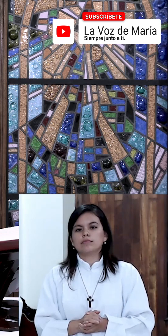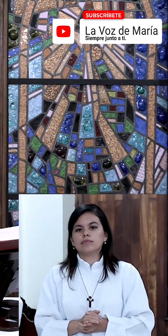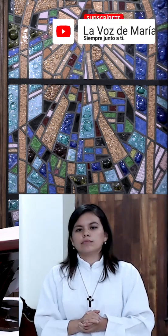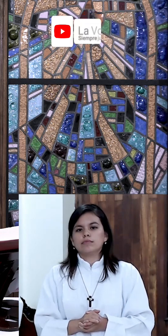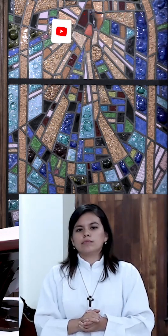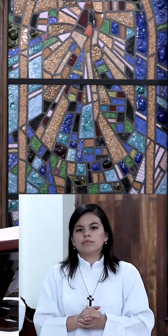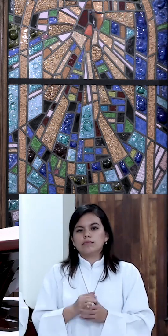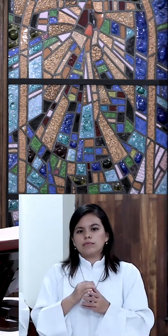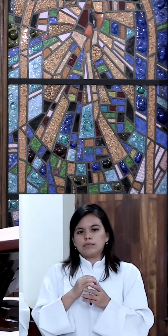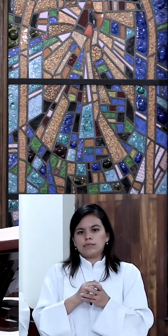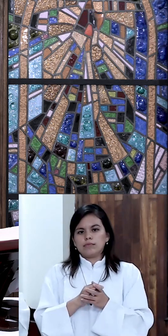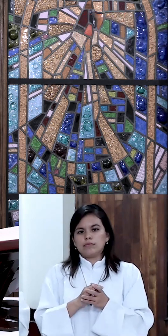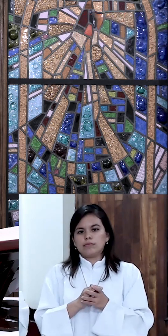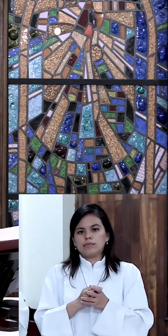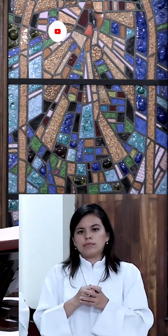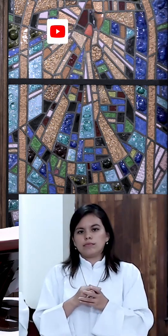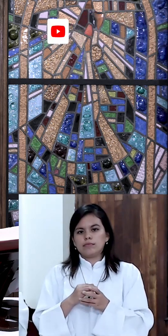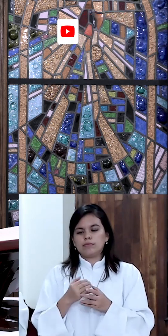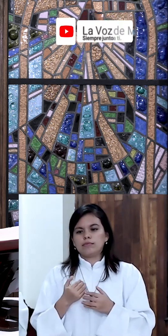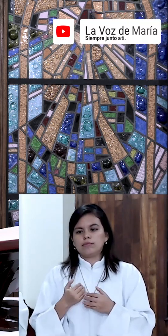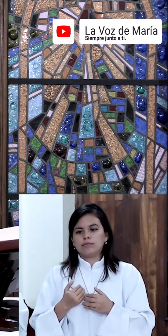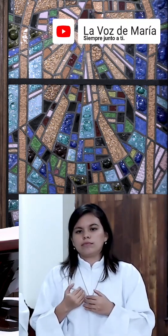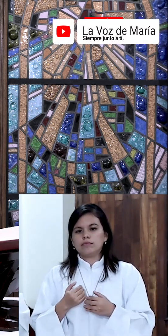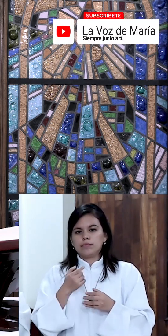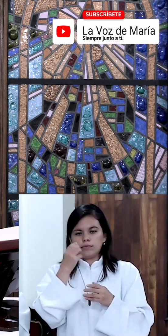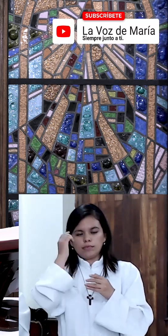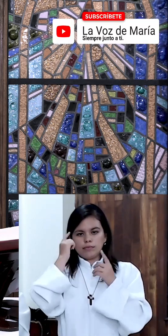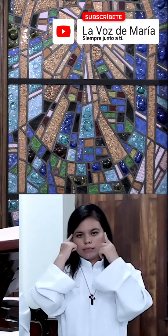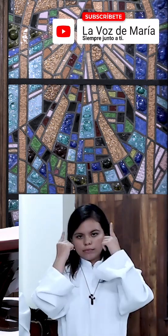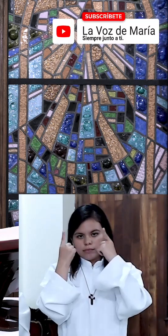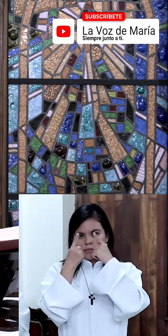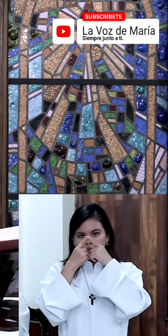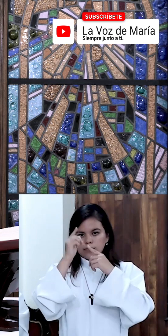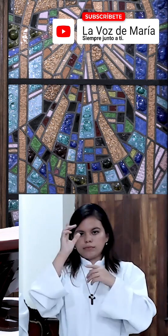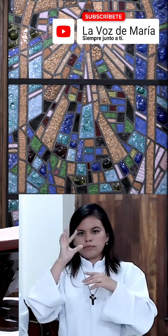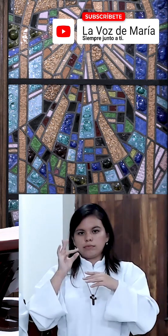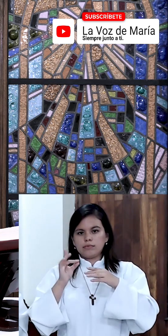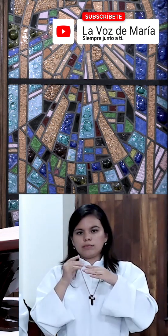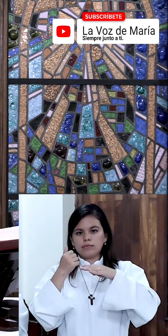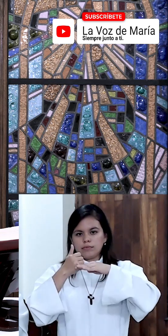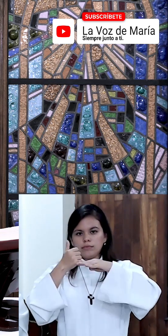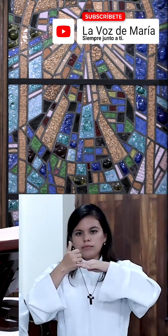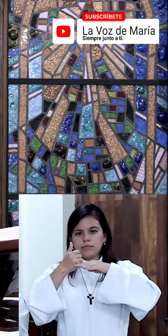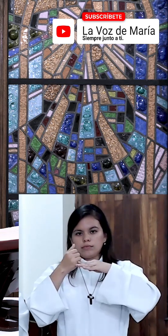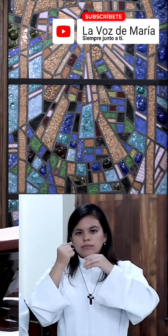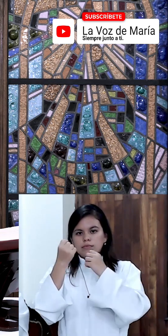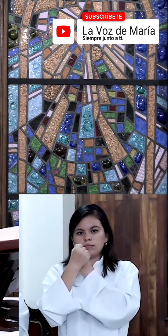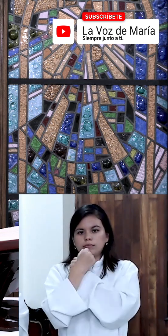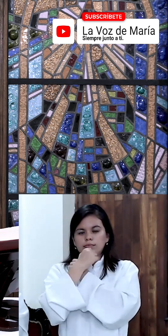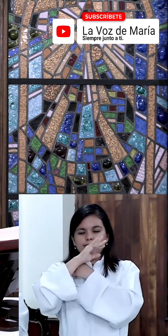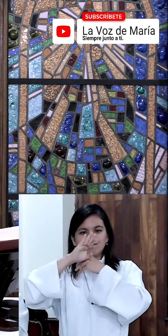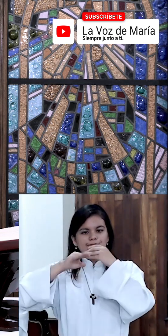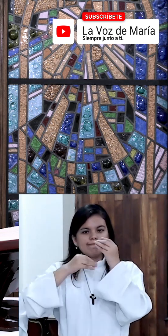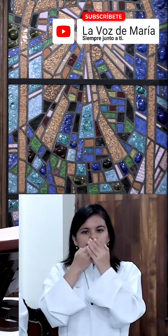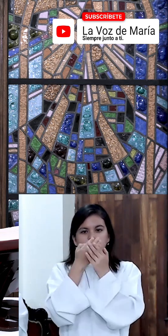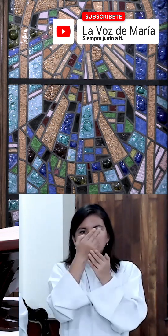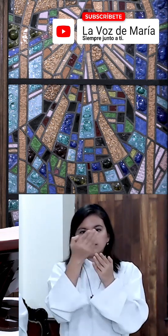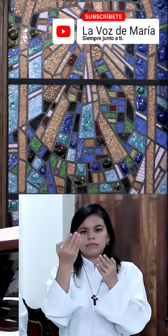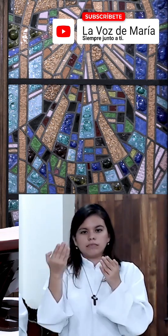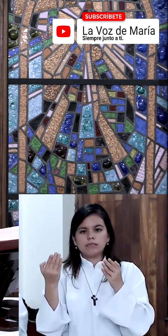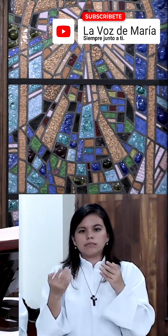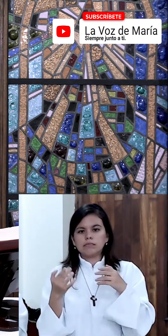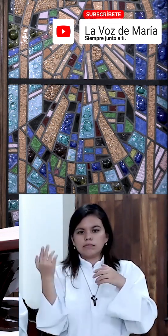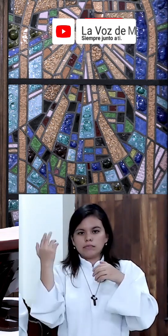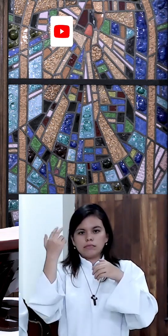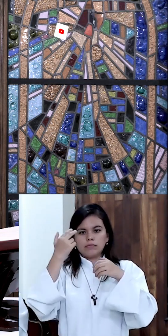Creo, Señor mío, que estás realmente presente en el Santísimo Sacramento del altar. Te amo sobre todas las